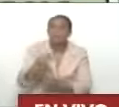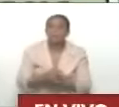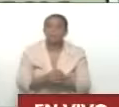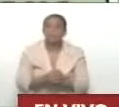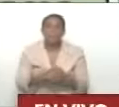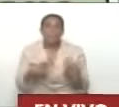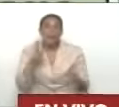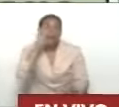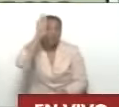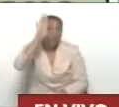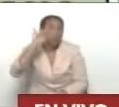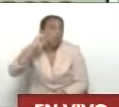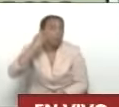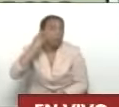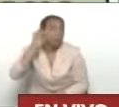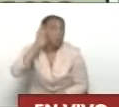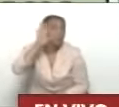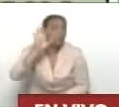para el futuro.